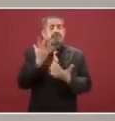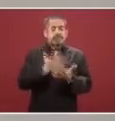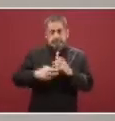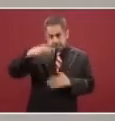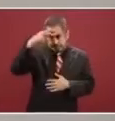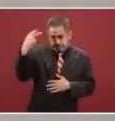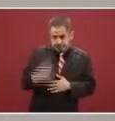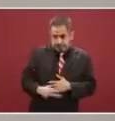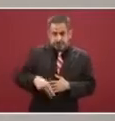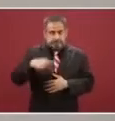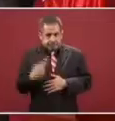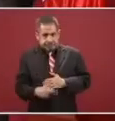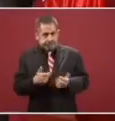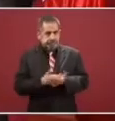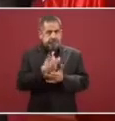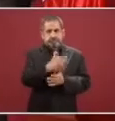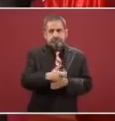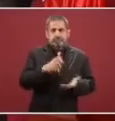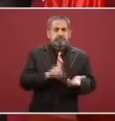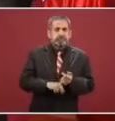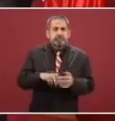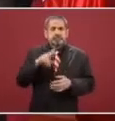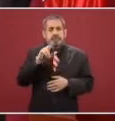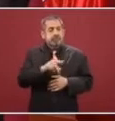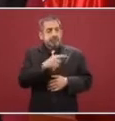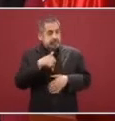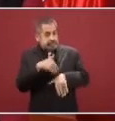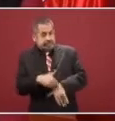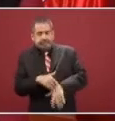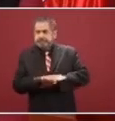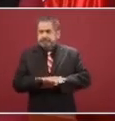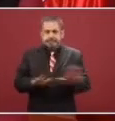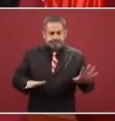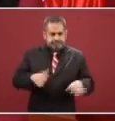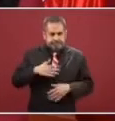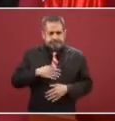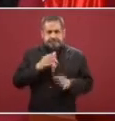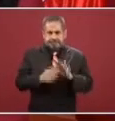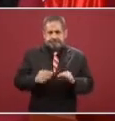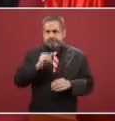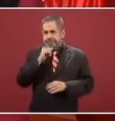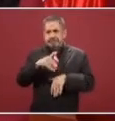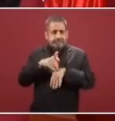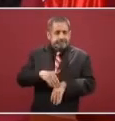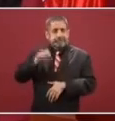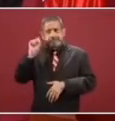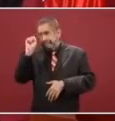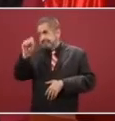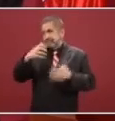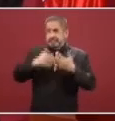los precios correctos, no sometiéndonos a la voluntad de ningún actor, sindicato o empresa que